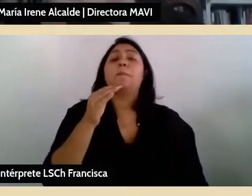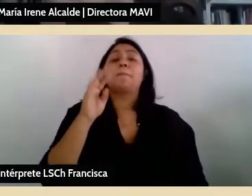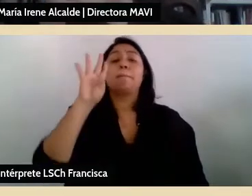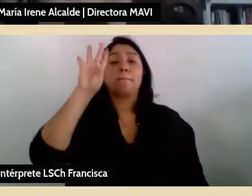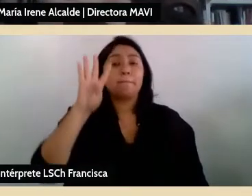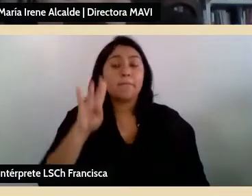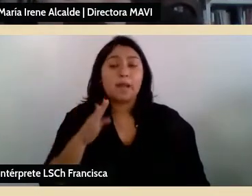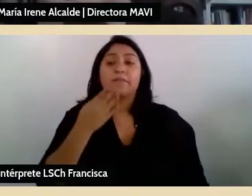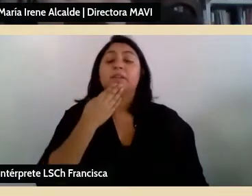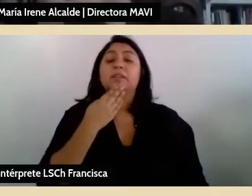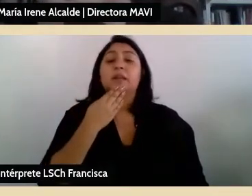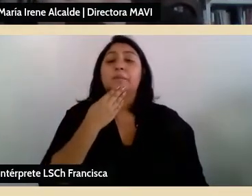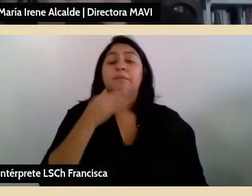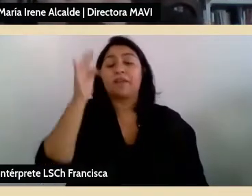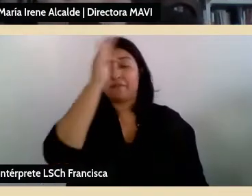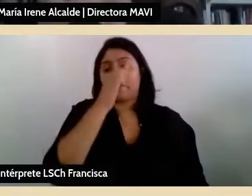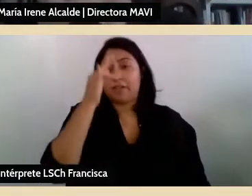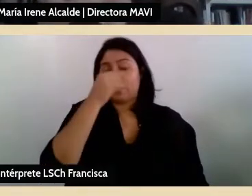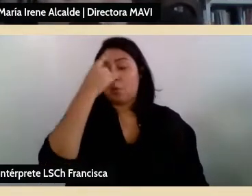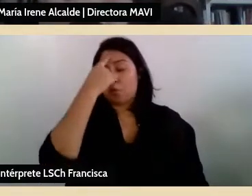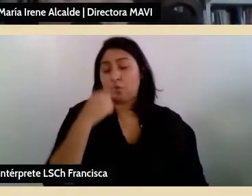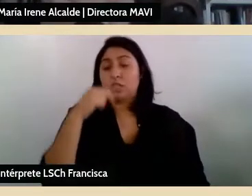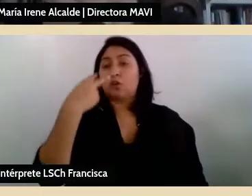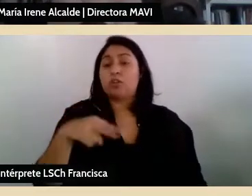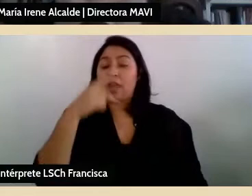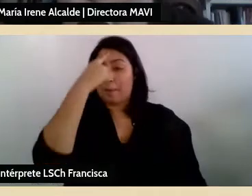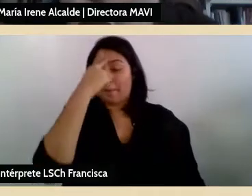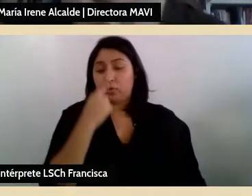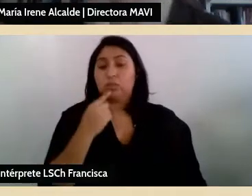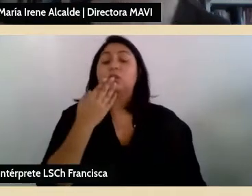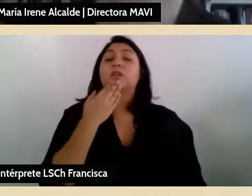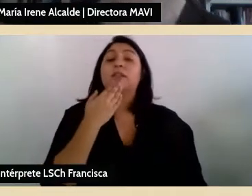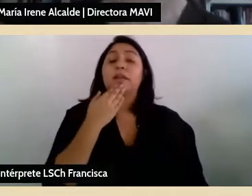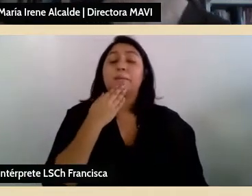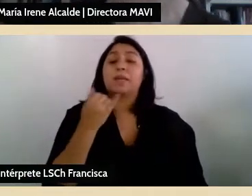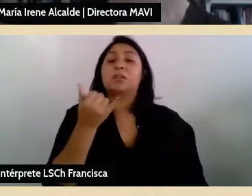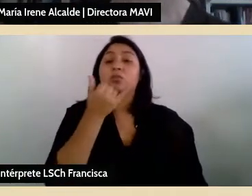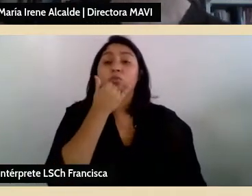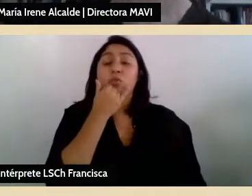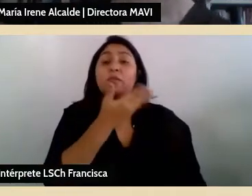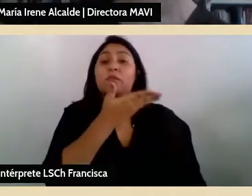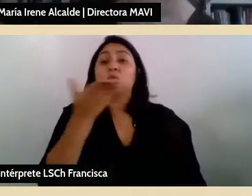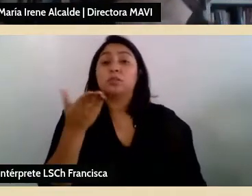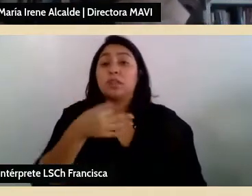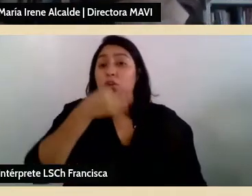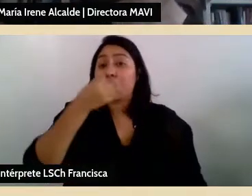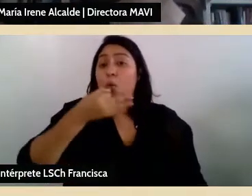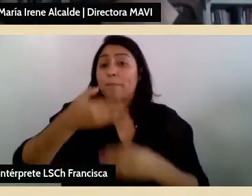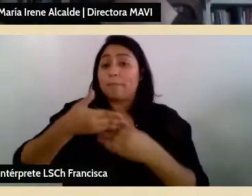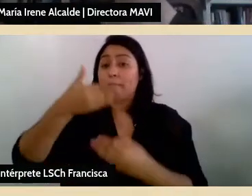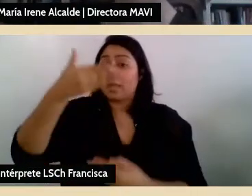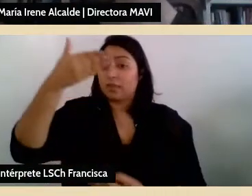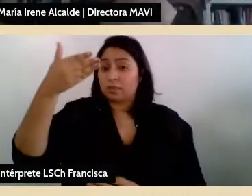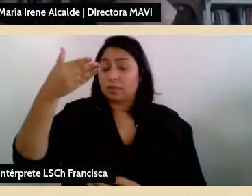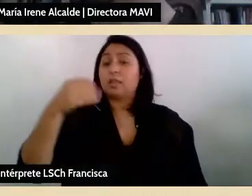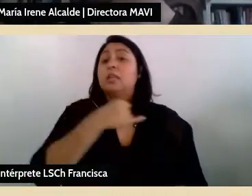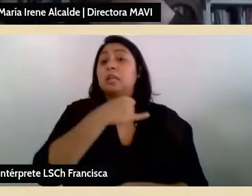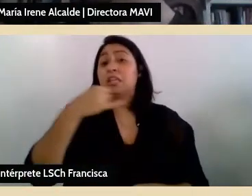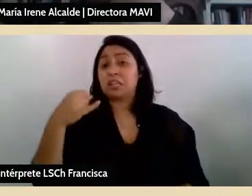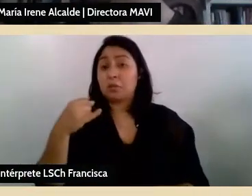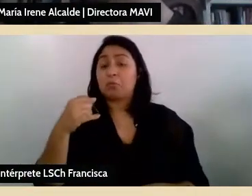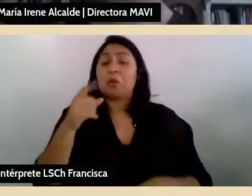de Museo de los Museos y en el canal de YouTube. Ustedes hacen sus comentarios en los muros y vamos a tener un momento también